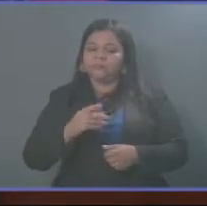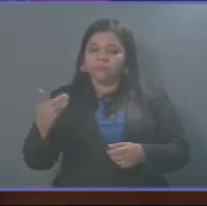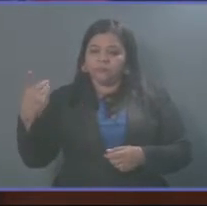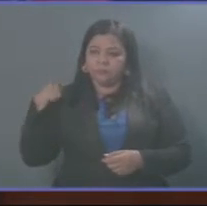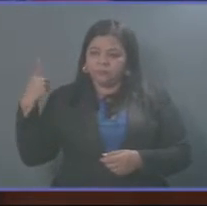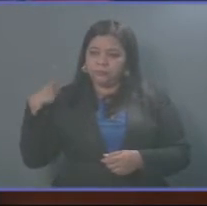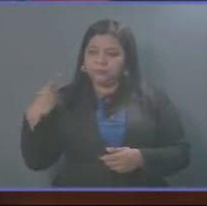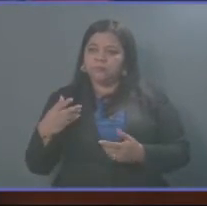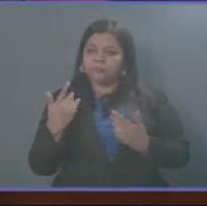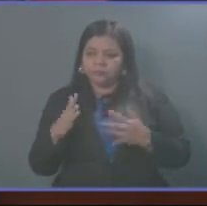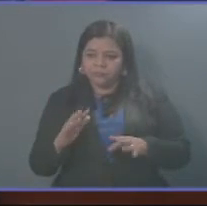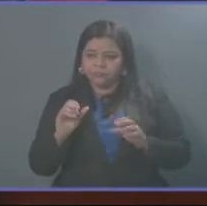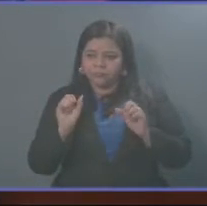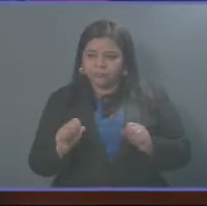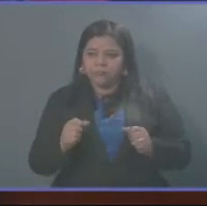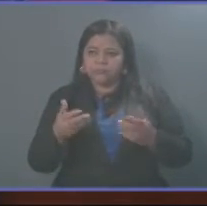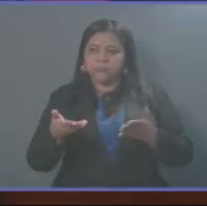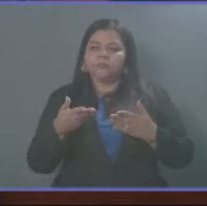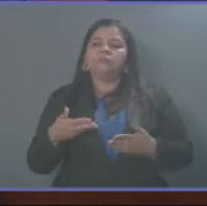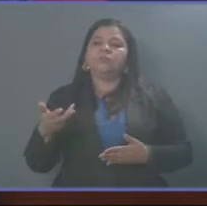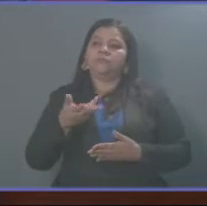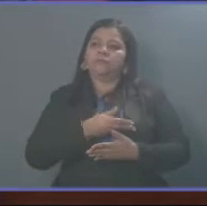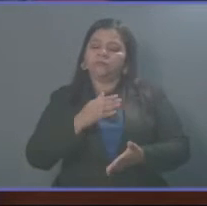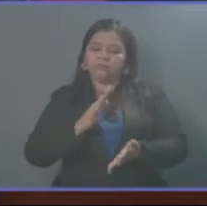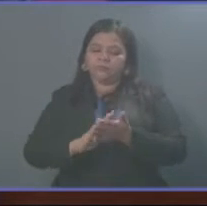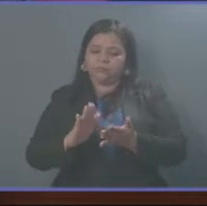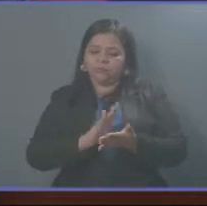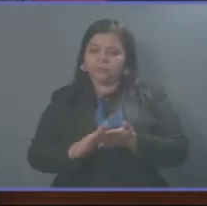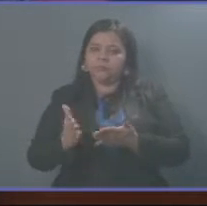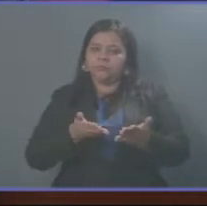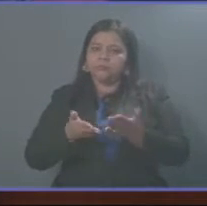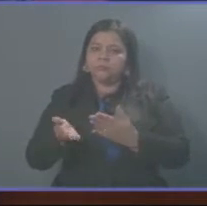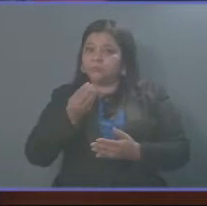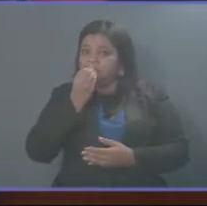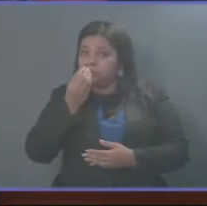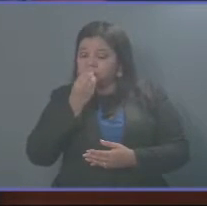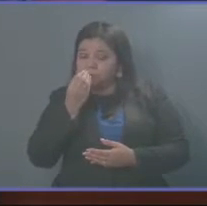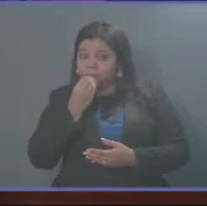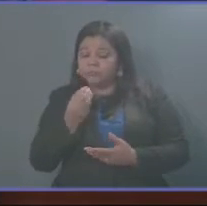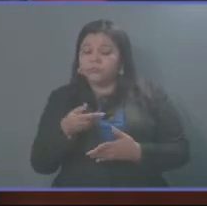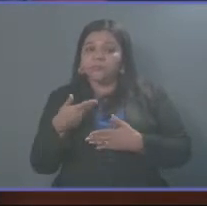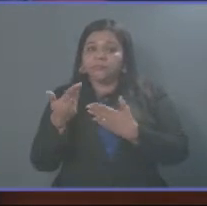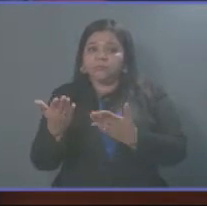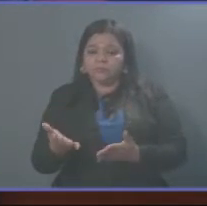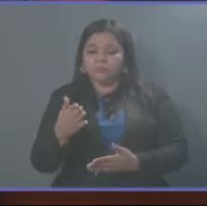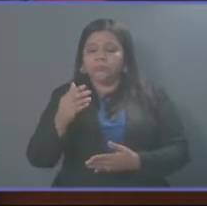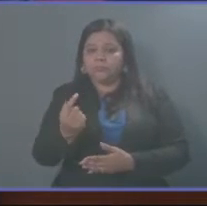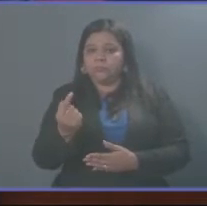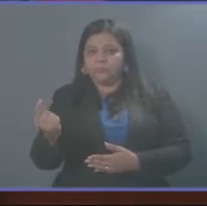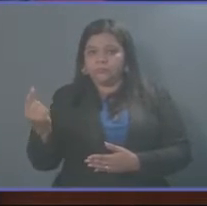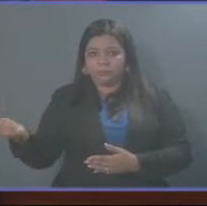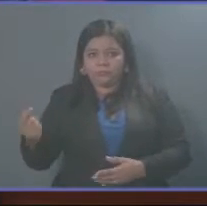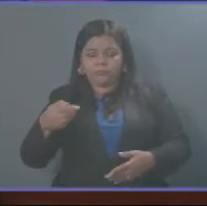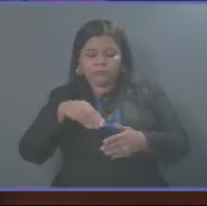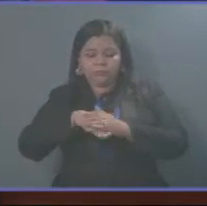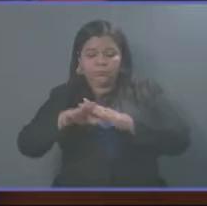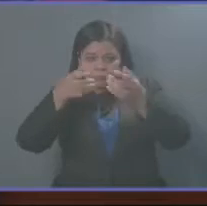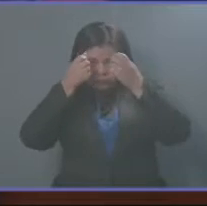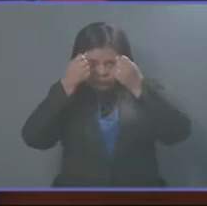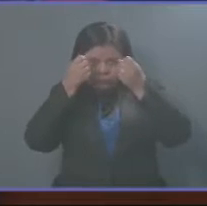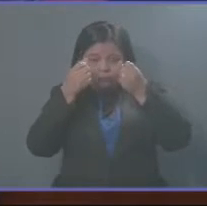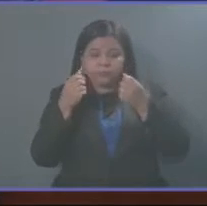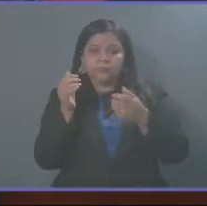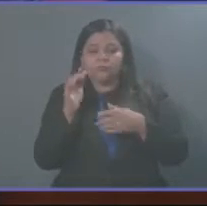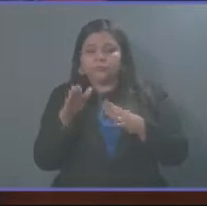penales que servirán para financiar los servicios de alimentación que se proporcionan a la población privada de libertad